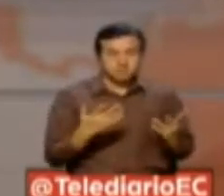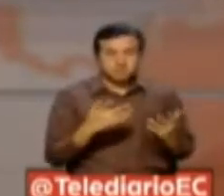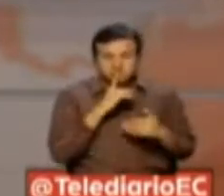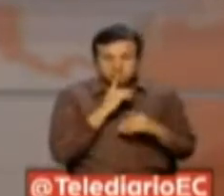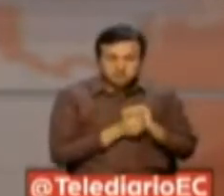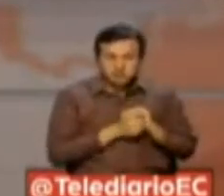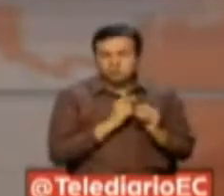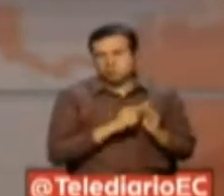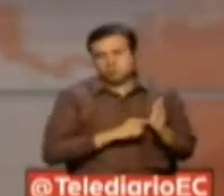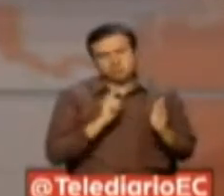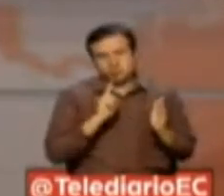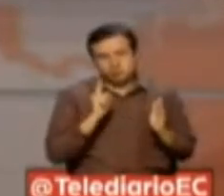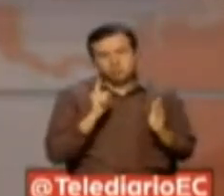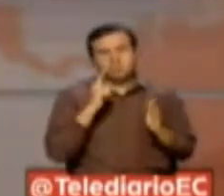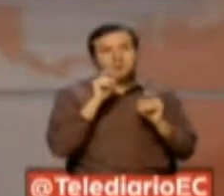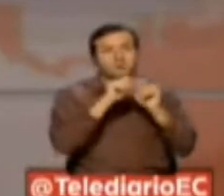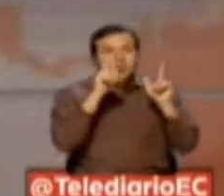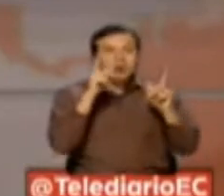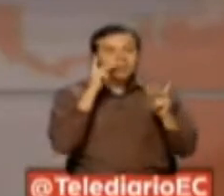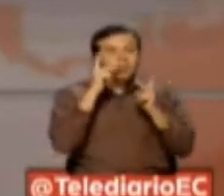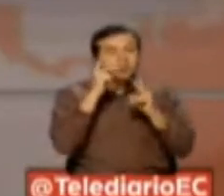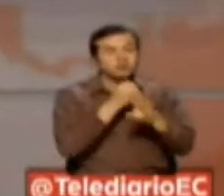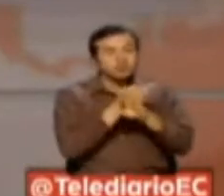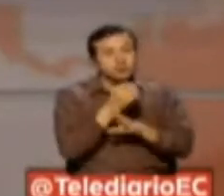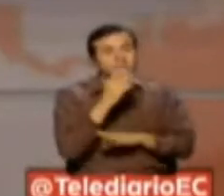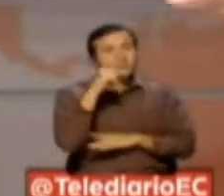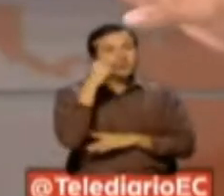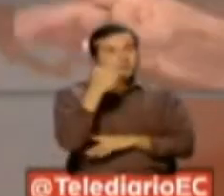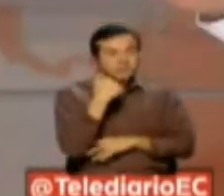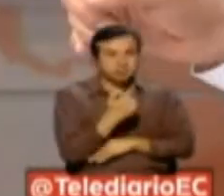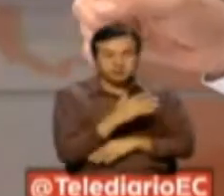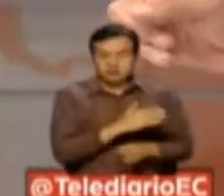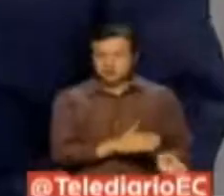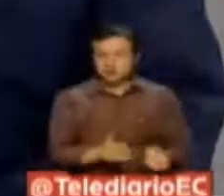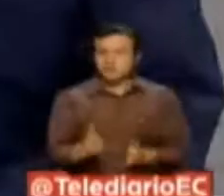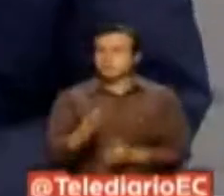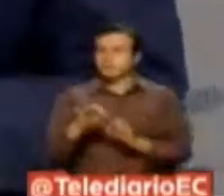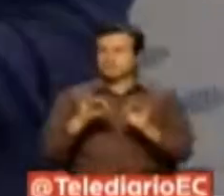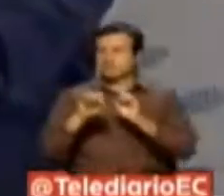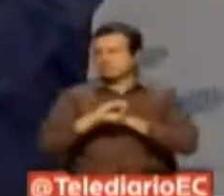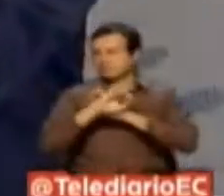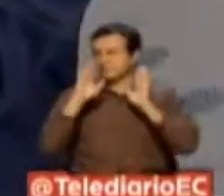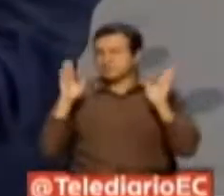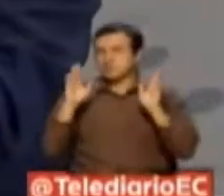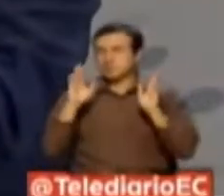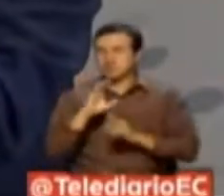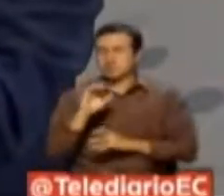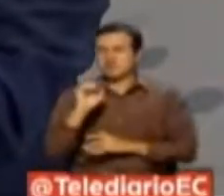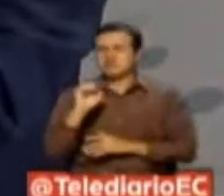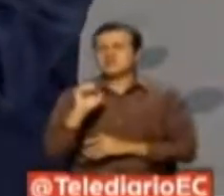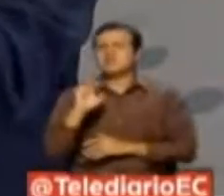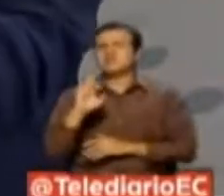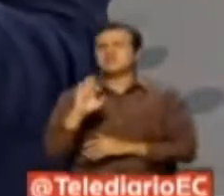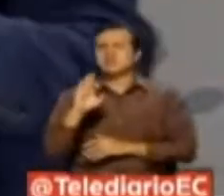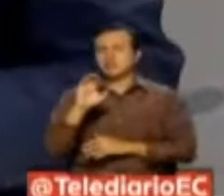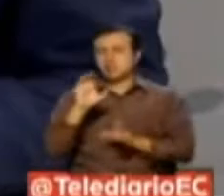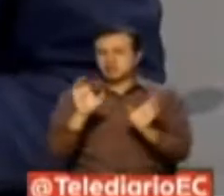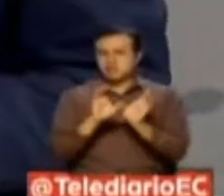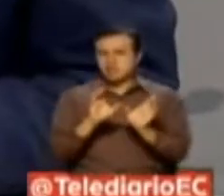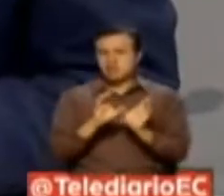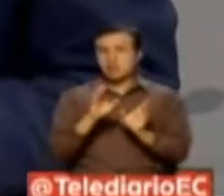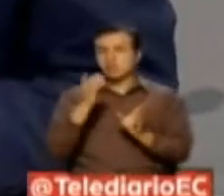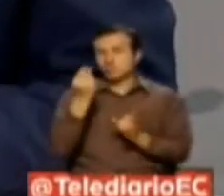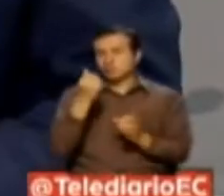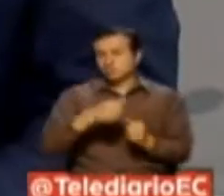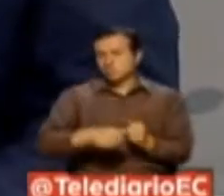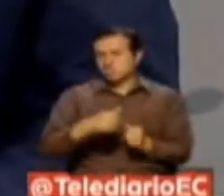sugerencias para que la próxima operación se pueda mejorar en palabras sencillas para nuestra audiencia que son los cetes los certificados de